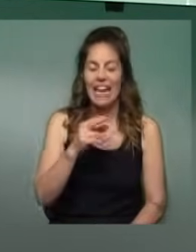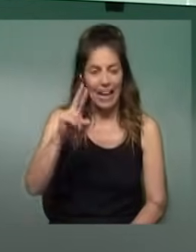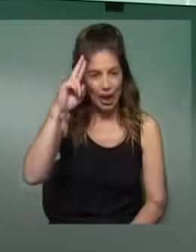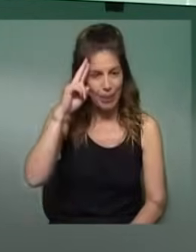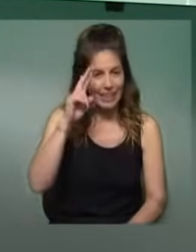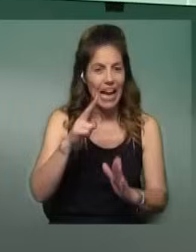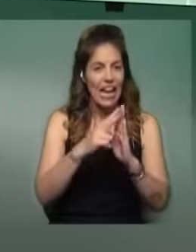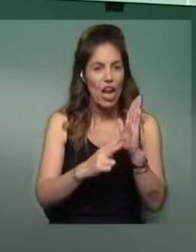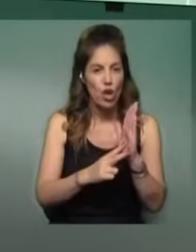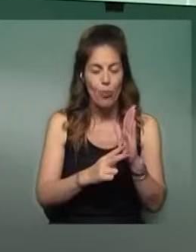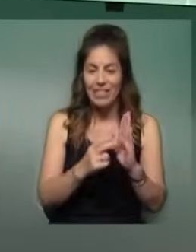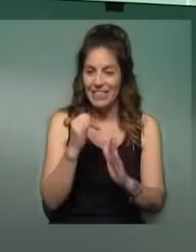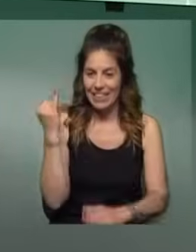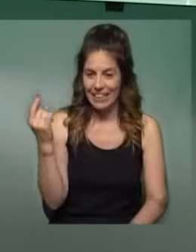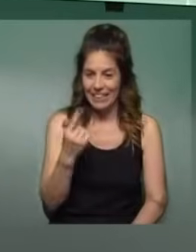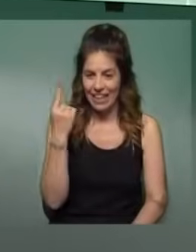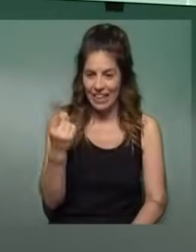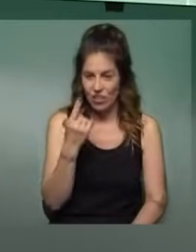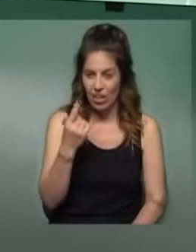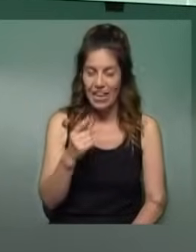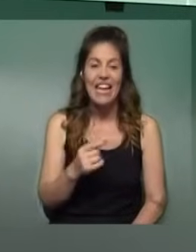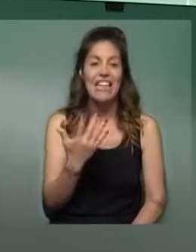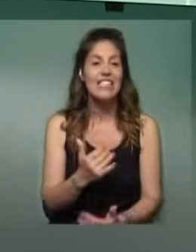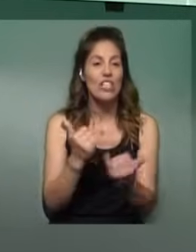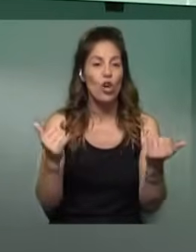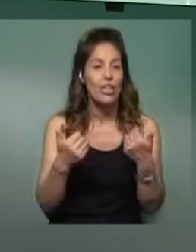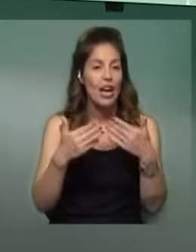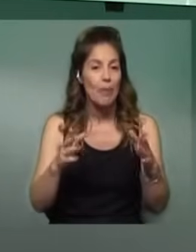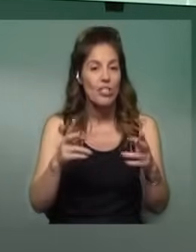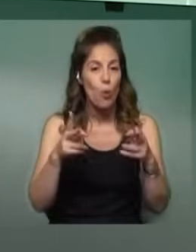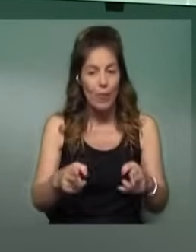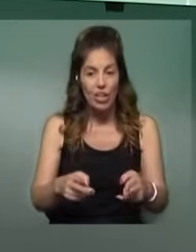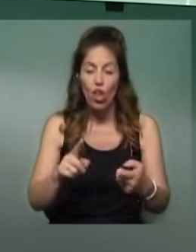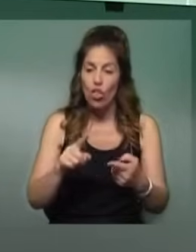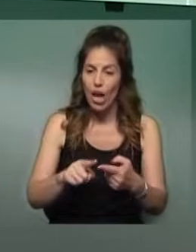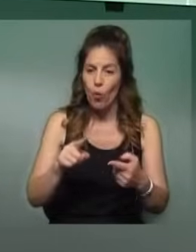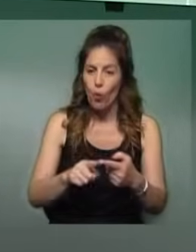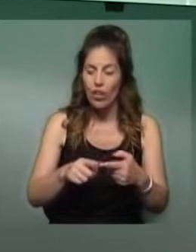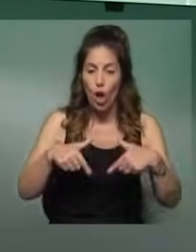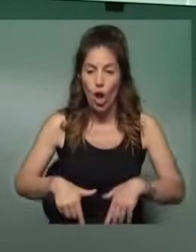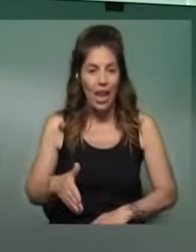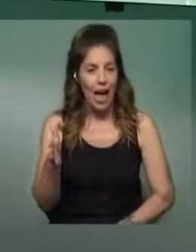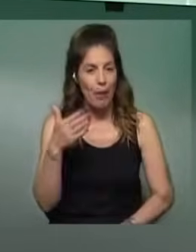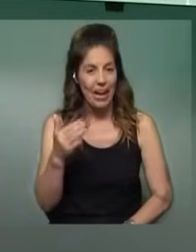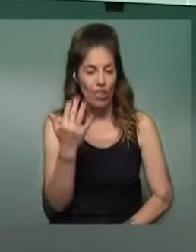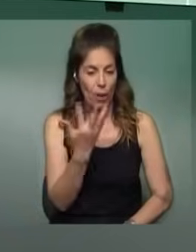días que empezó un periodo de tregua con intercambio de reenes y de personas prisioneras la embajadora Palestina en Uruguay denunció